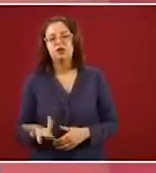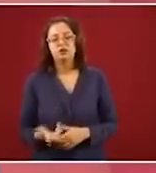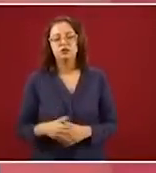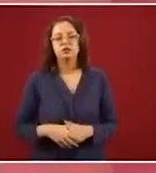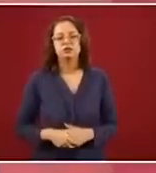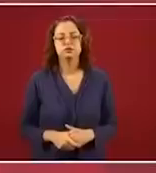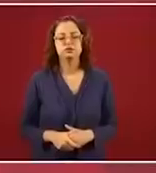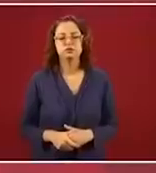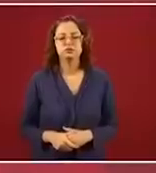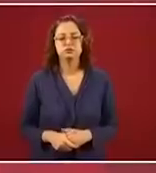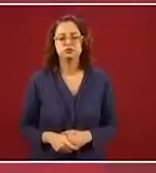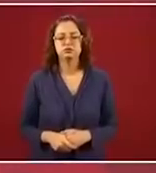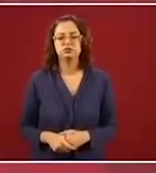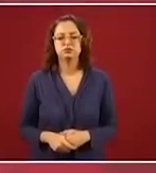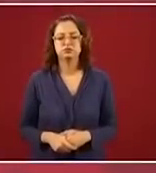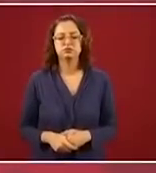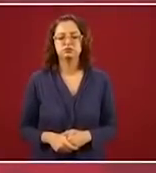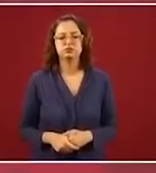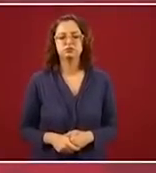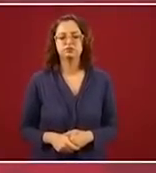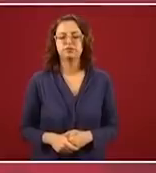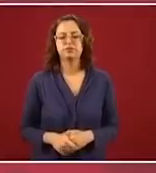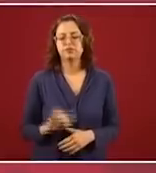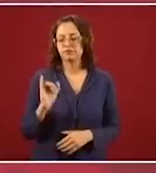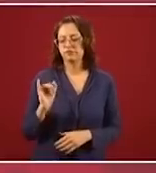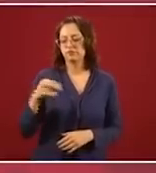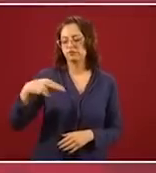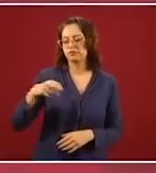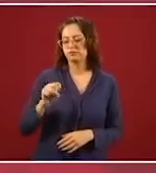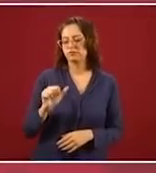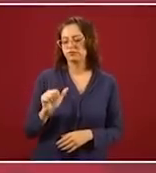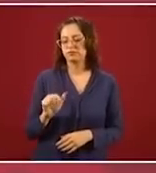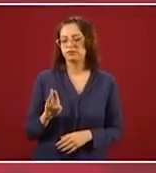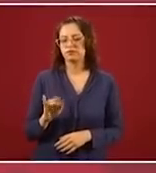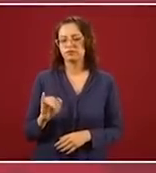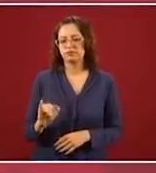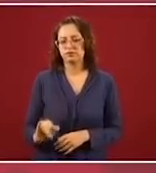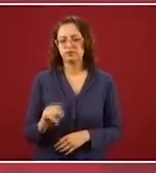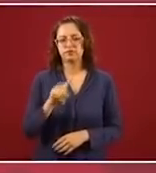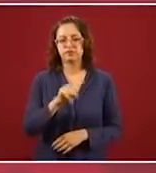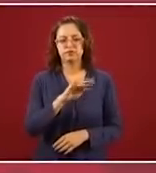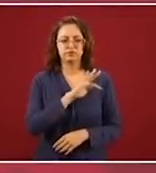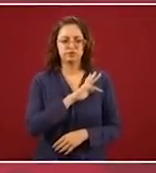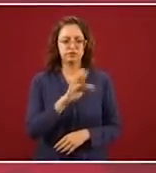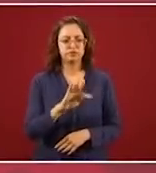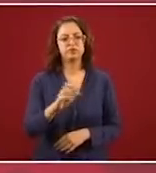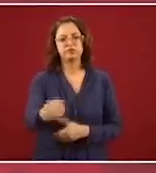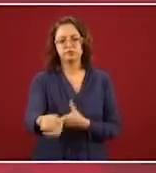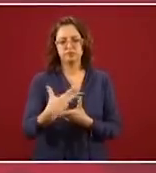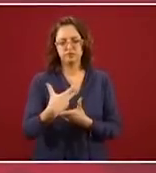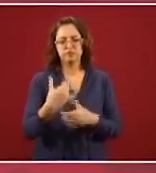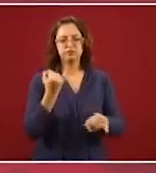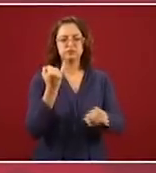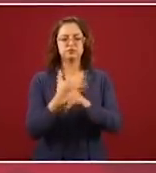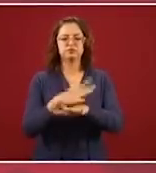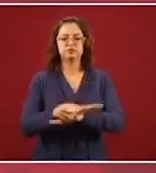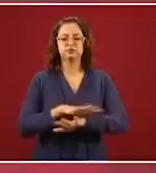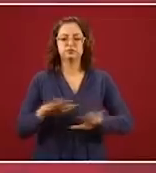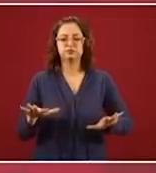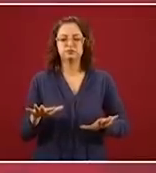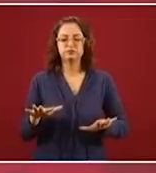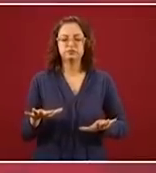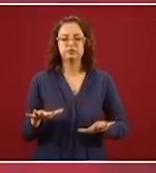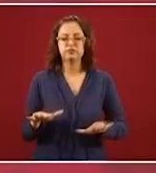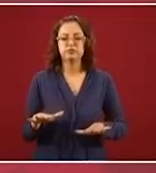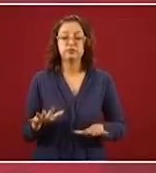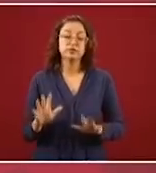A ver si el director del INSABI nos manda la información,